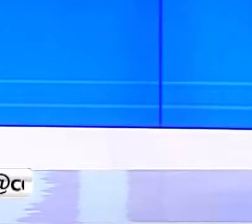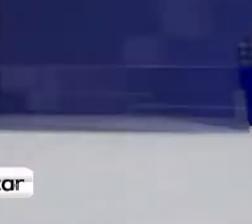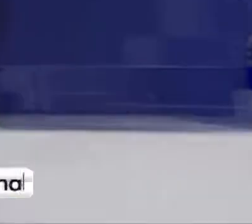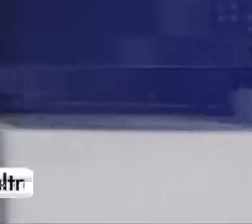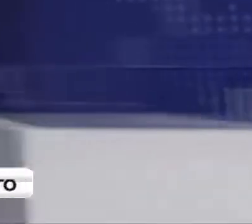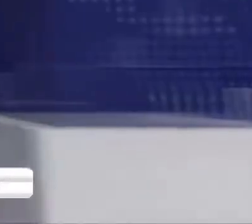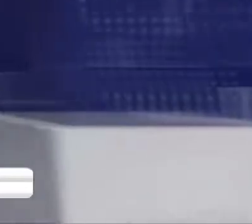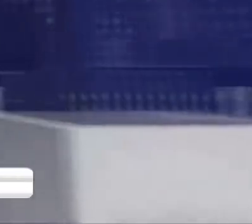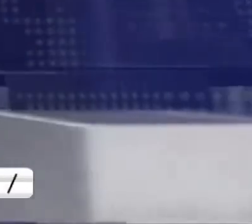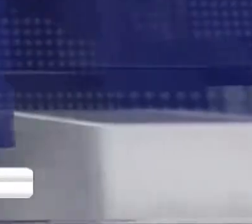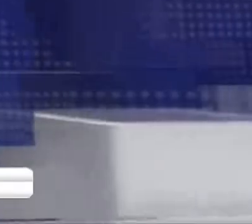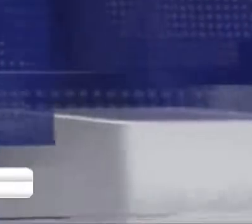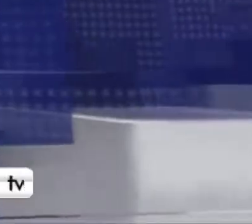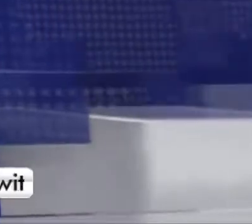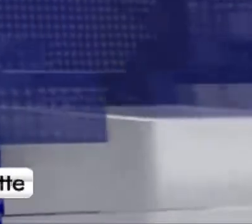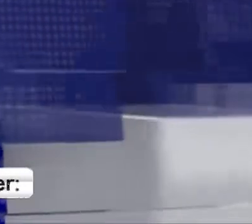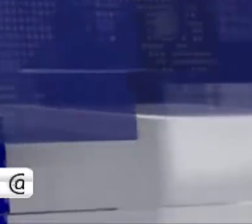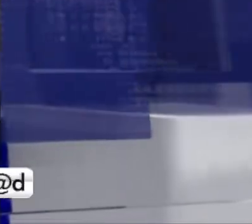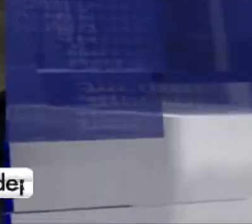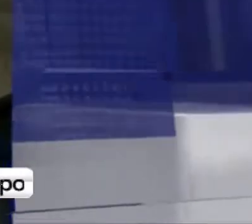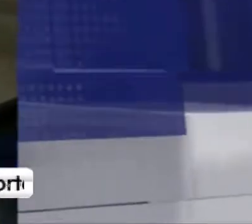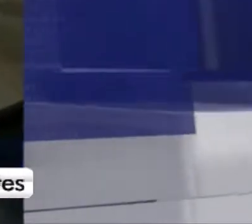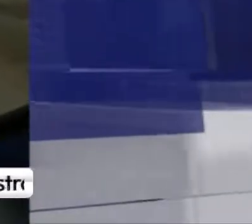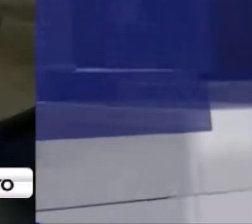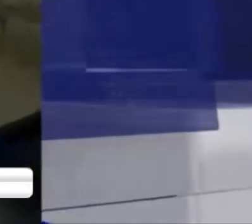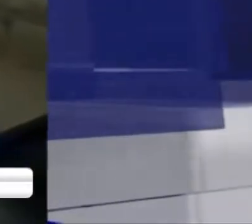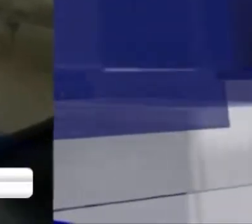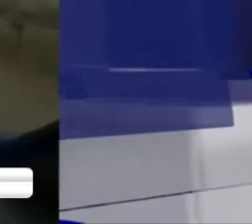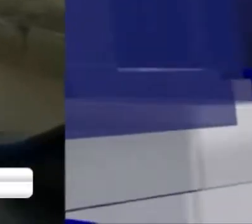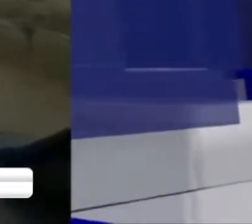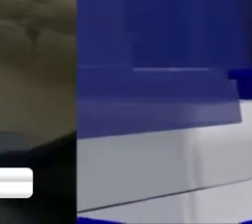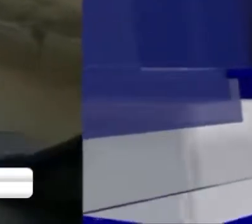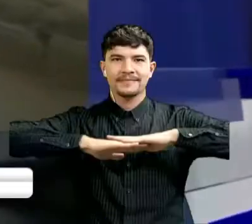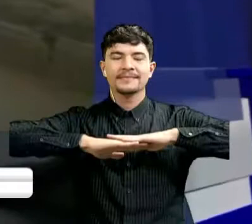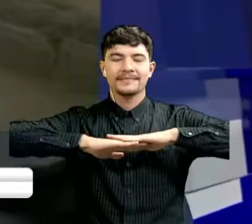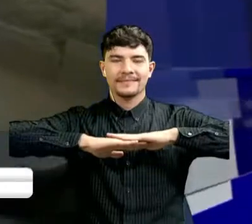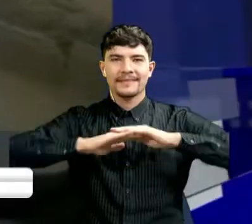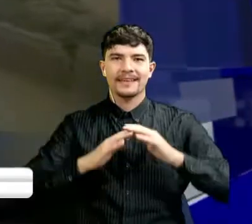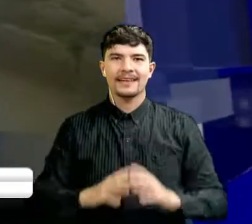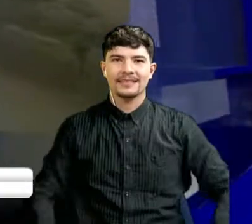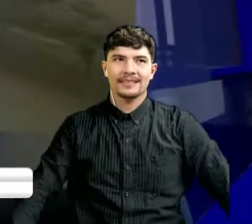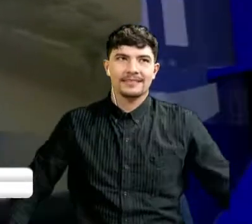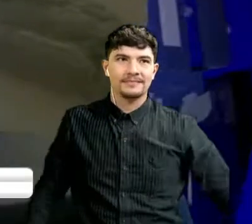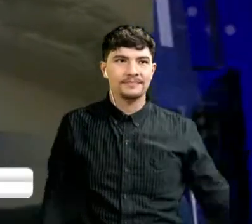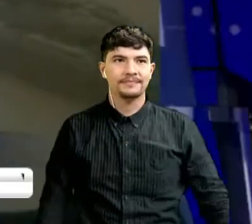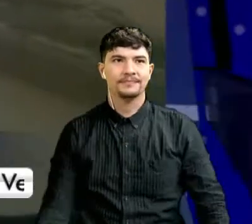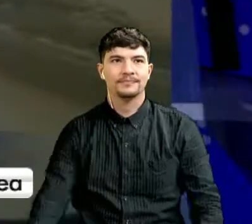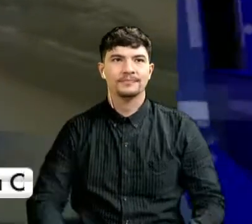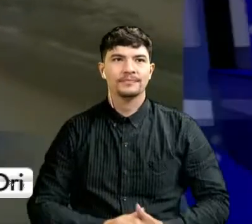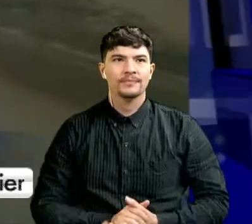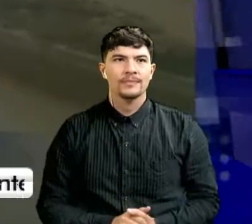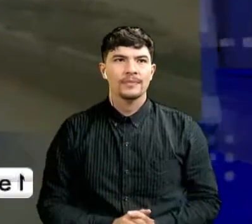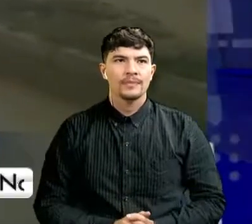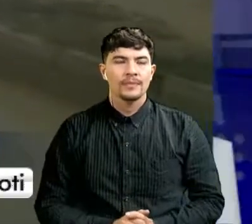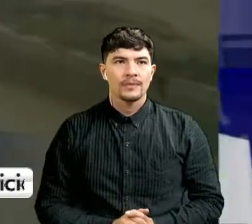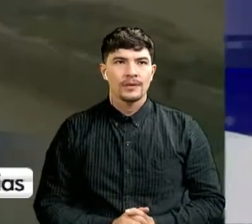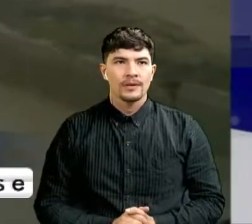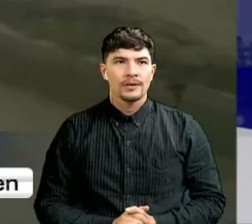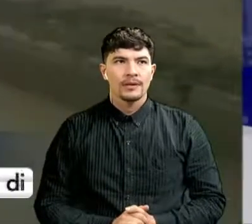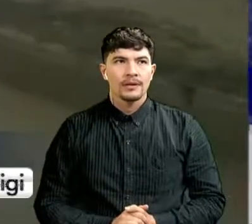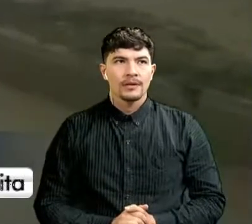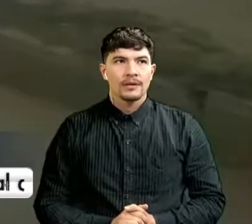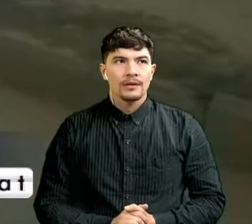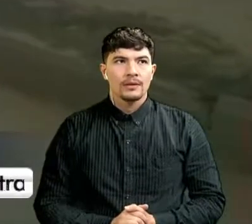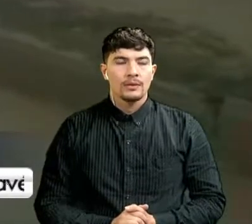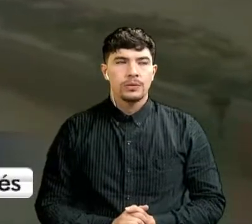fiesta que es nuestra imagen del día en Oriente Noticias. Se registra al norte de Bucaramanga, específicamente en el barrio Los Colorados, donde vemos a